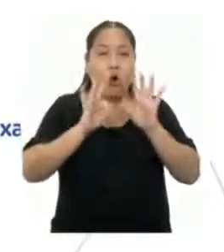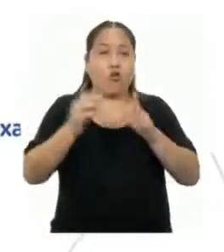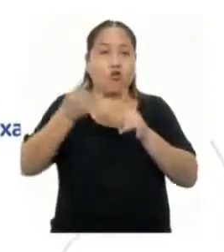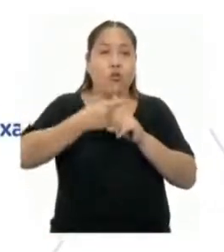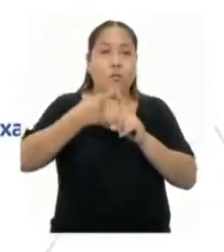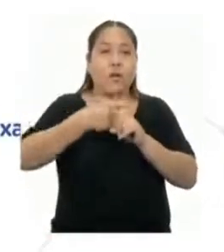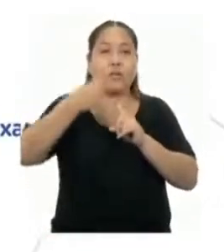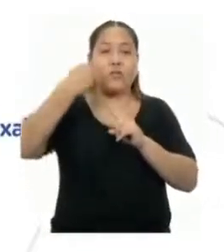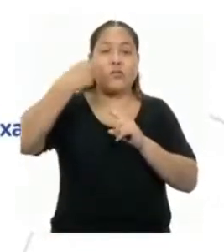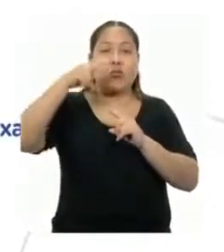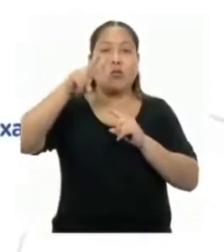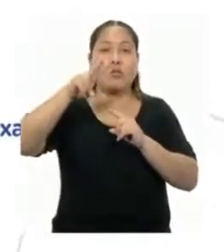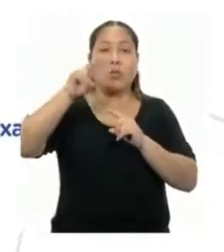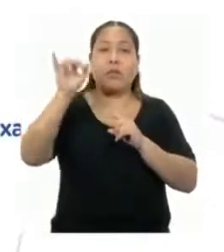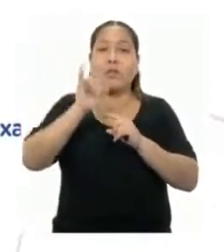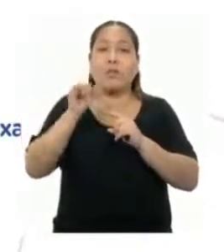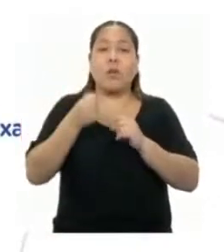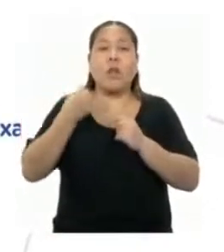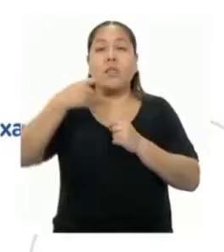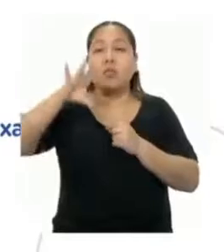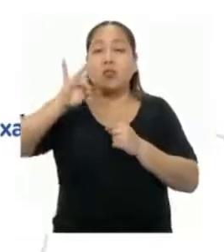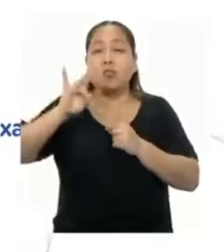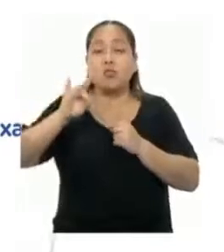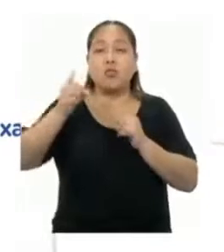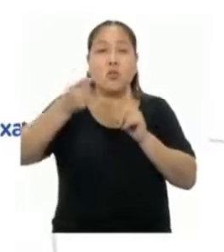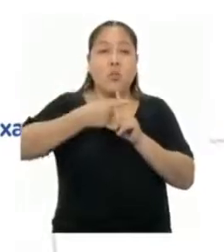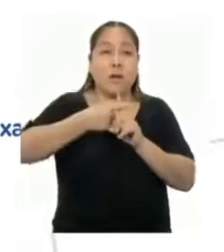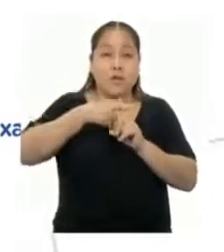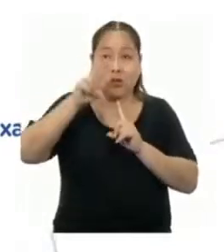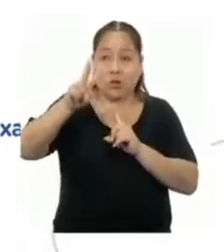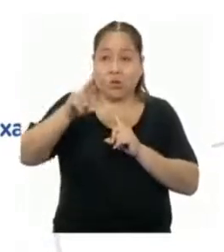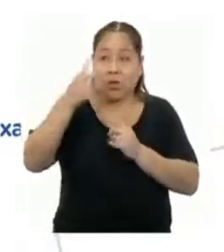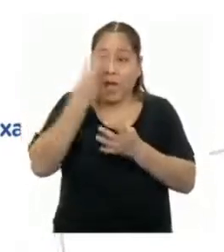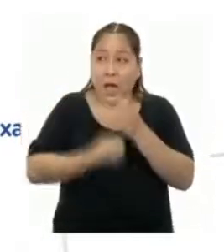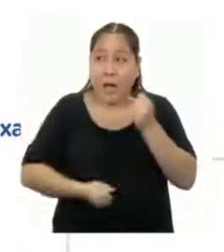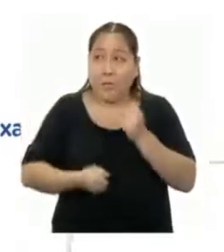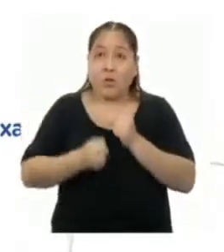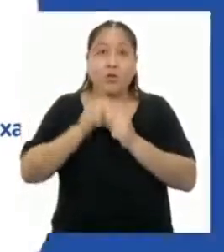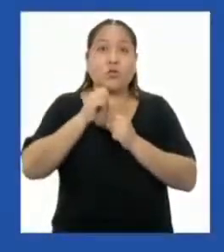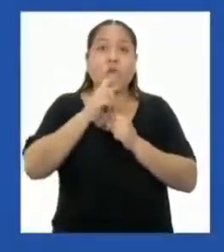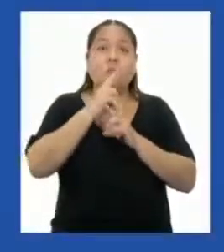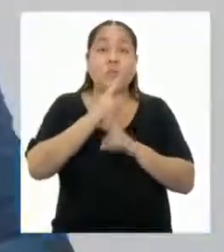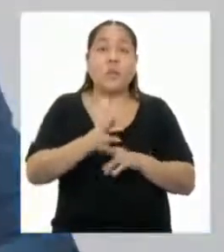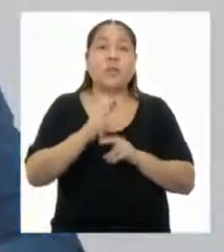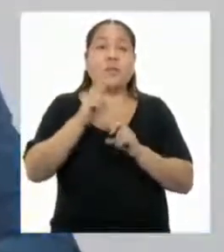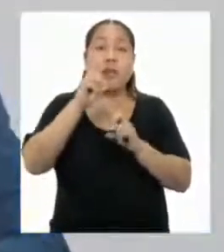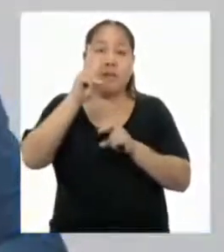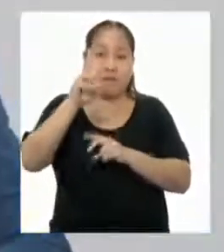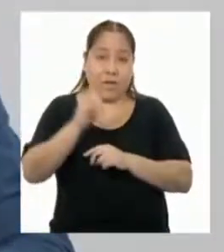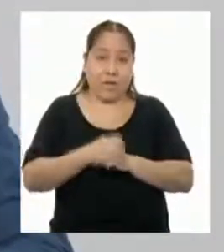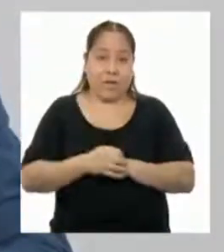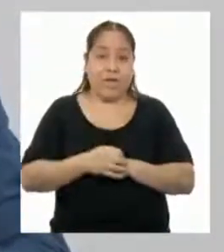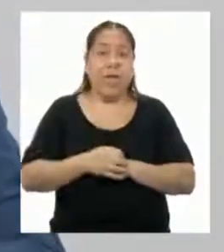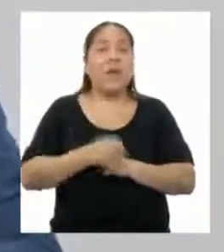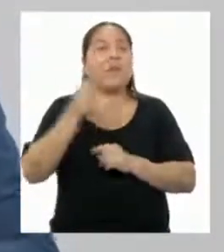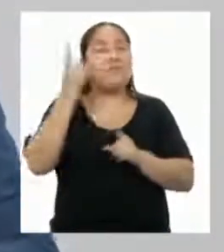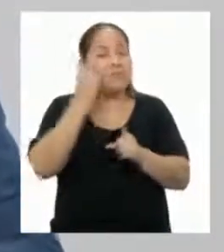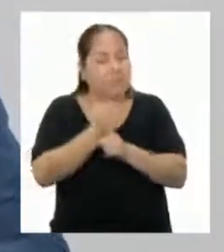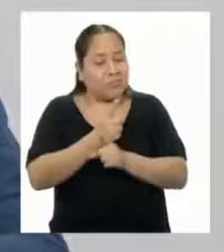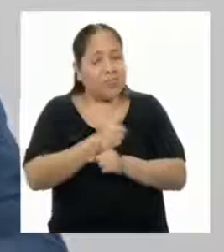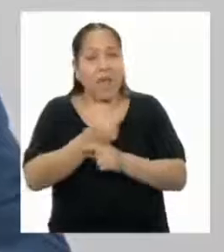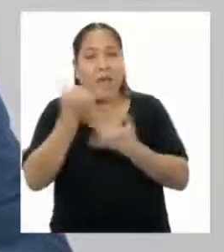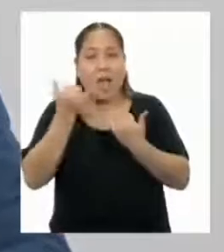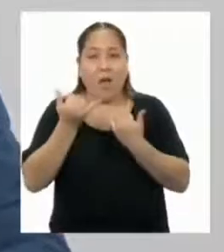12 es igual a 18 más 2. Ambas sumas dan 20. Exacto. Acabamos de verificar que